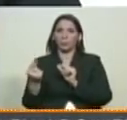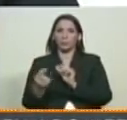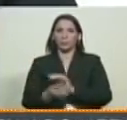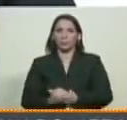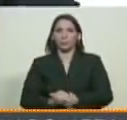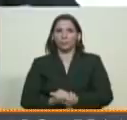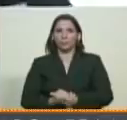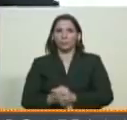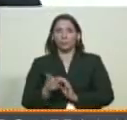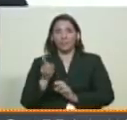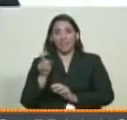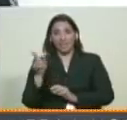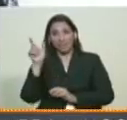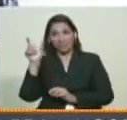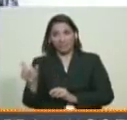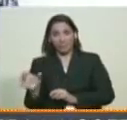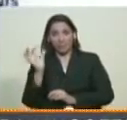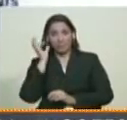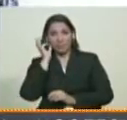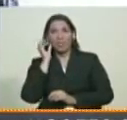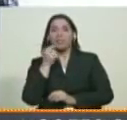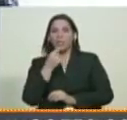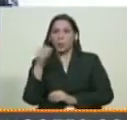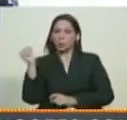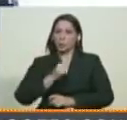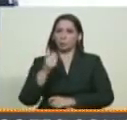esta exfuncionaria admitió los hechos.